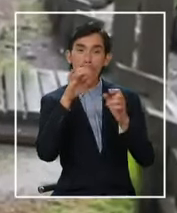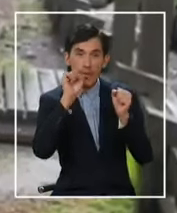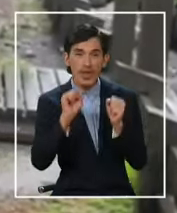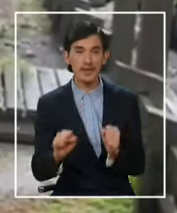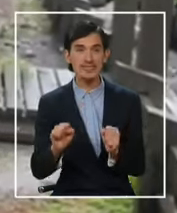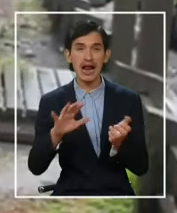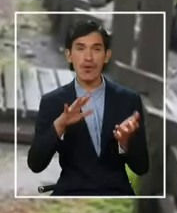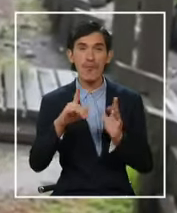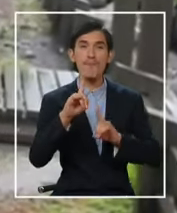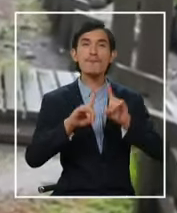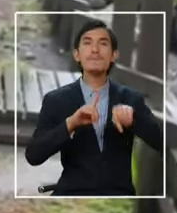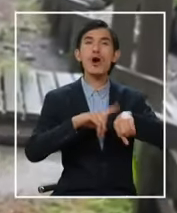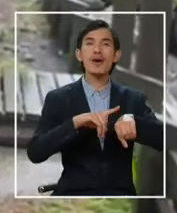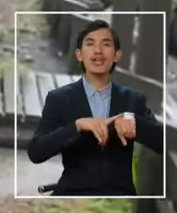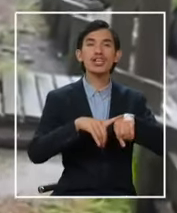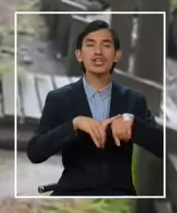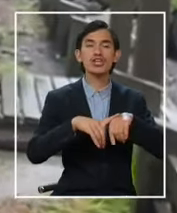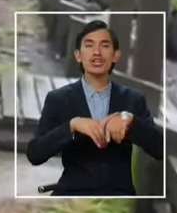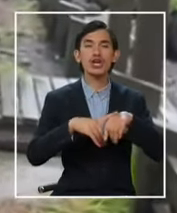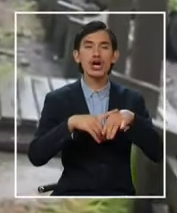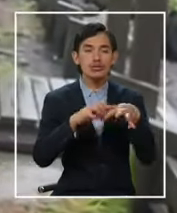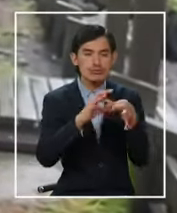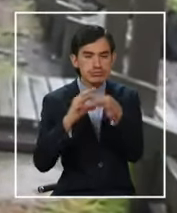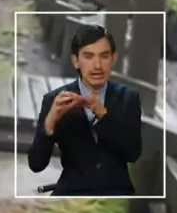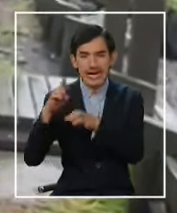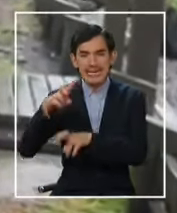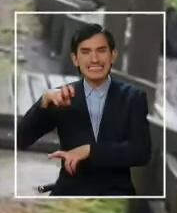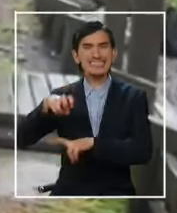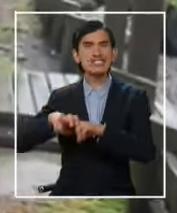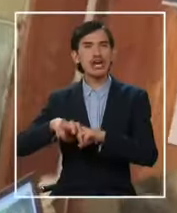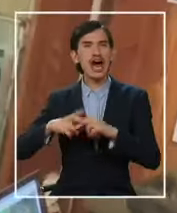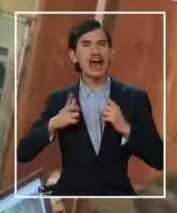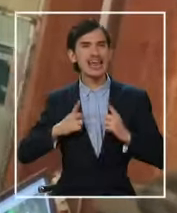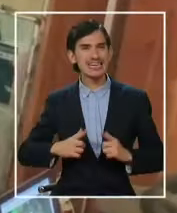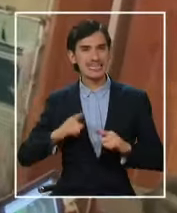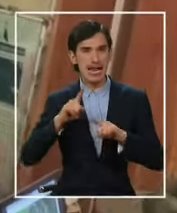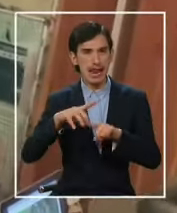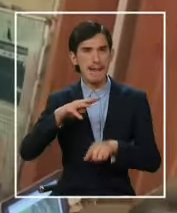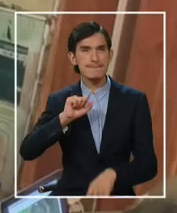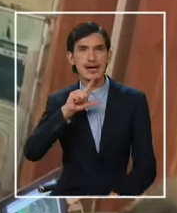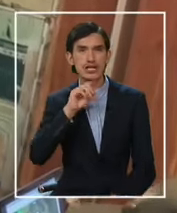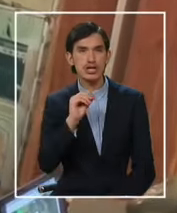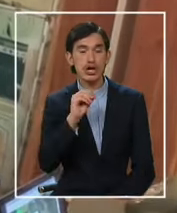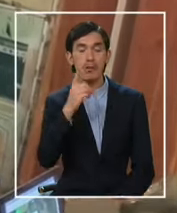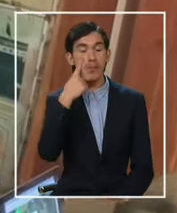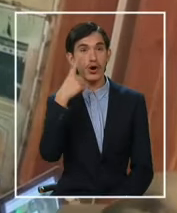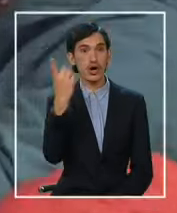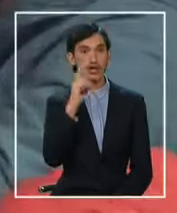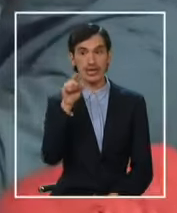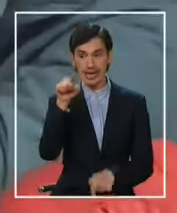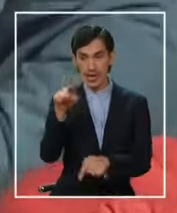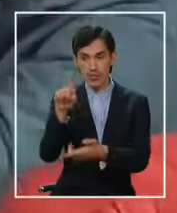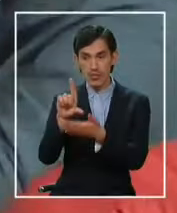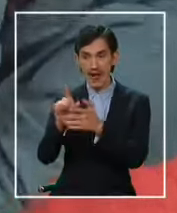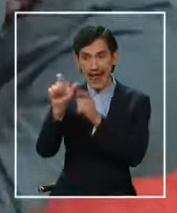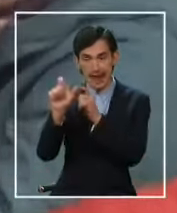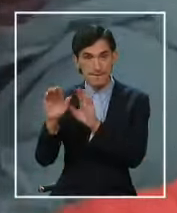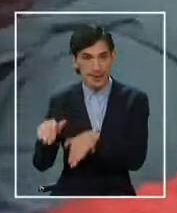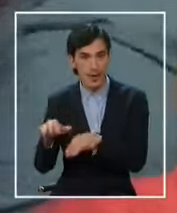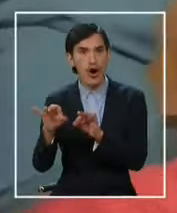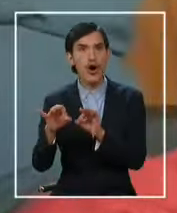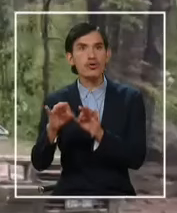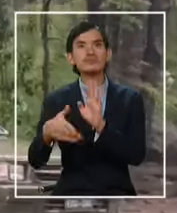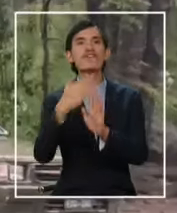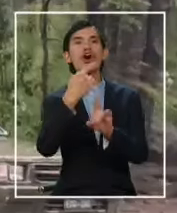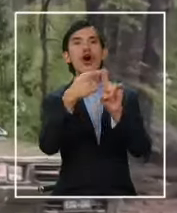algunos momentos que se sentó a descansar sobre el manto nevoso. Se desconoce si está ahí o en otro punto en los faldeos.